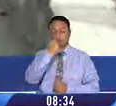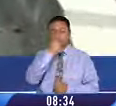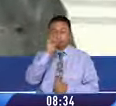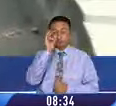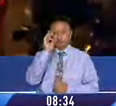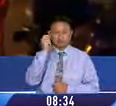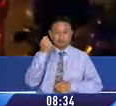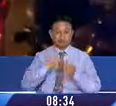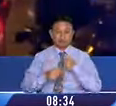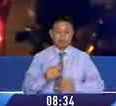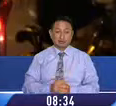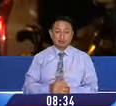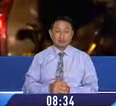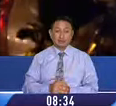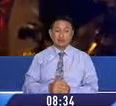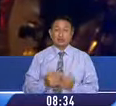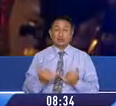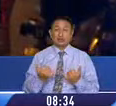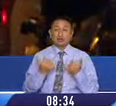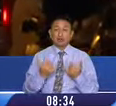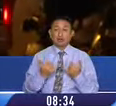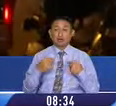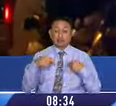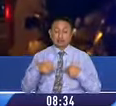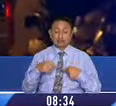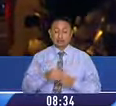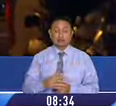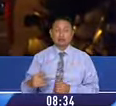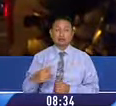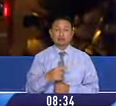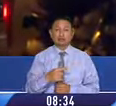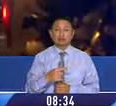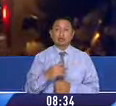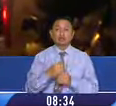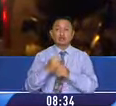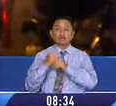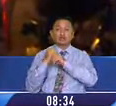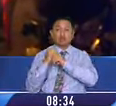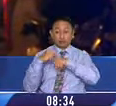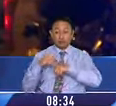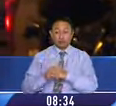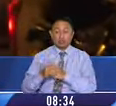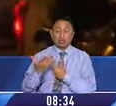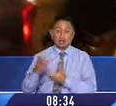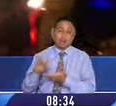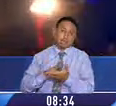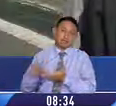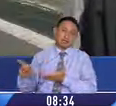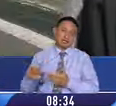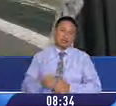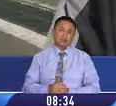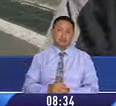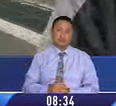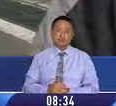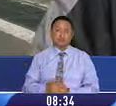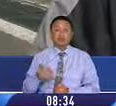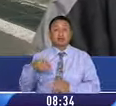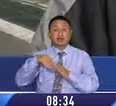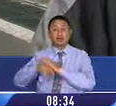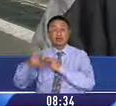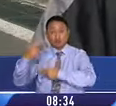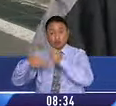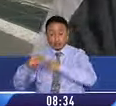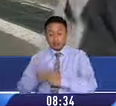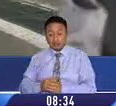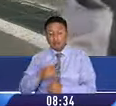de drogas, y ahora lo que más asedia son las extorsiones bajo la modalidad de vacunas. Pasan por los locales y les